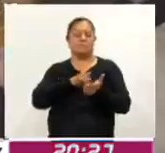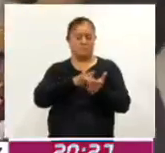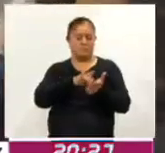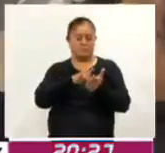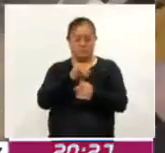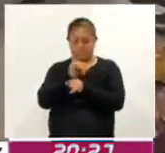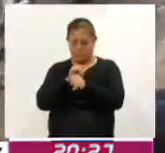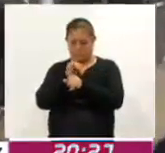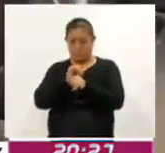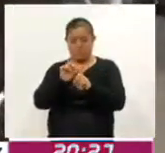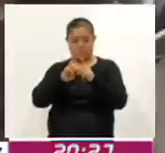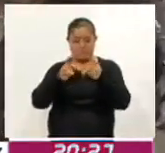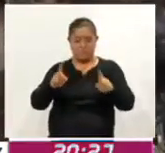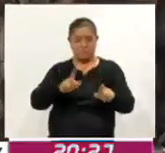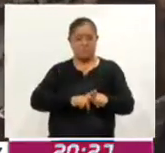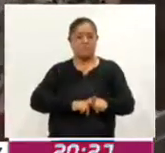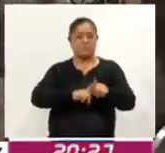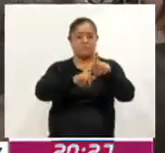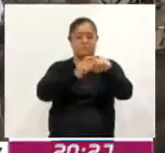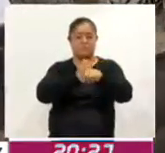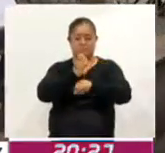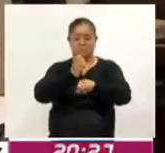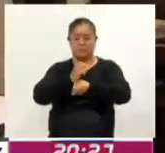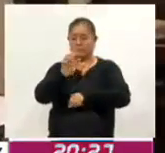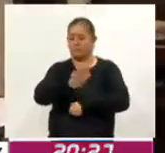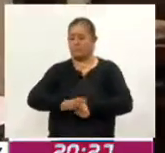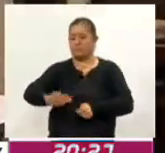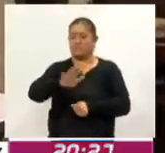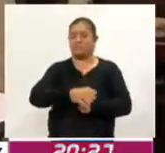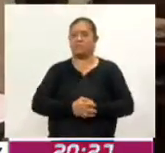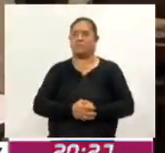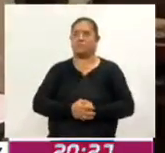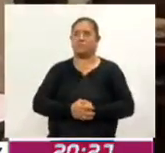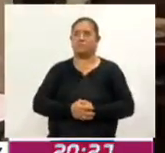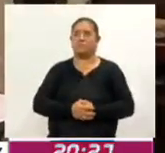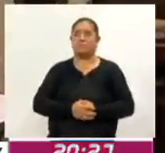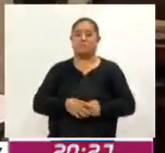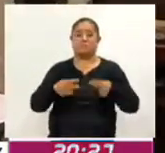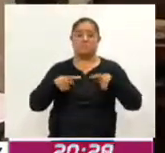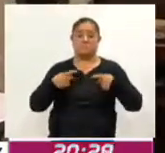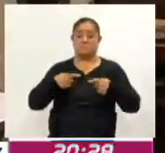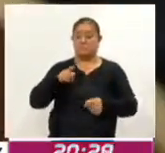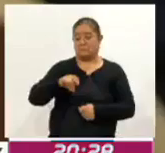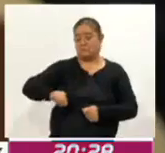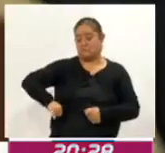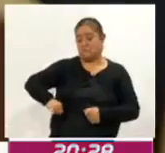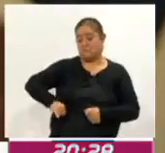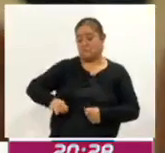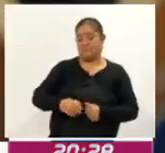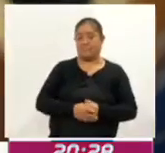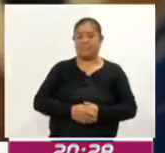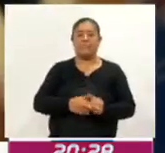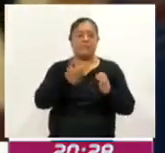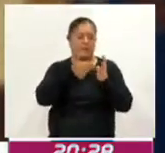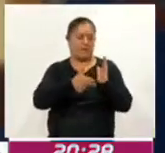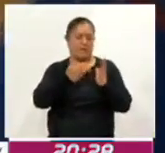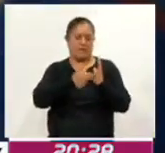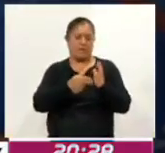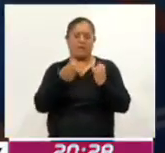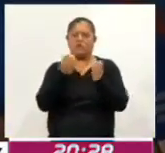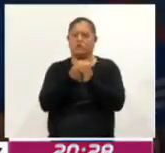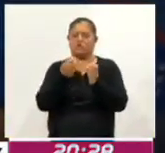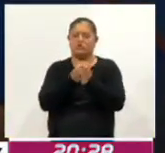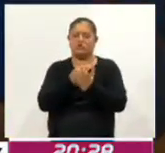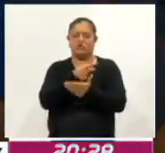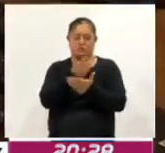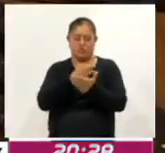investigaciones al desarrollo sustentable del estado y la región. Las personas interesadas en participar en las actividades, talleres, cursos y